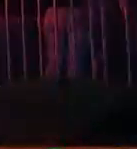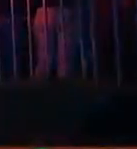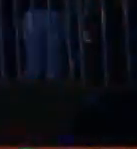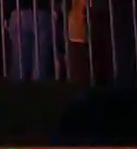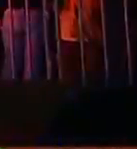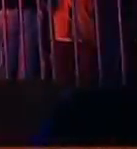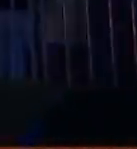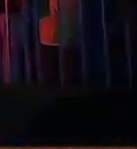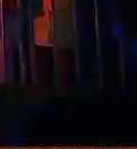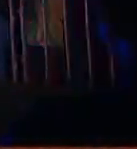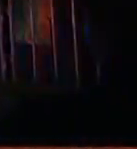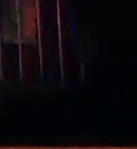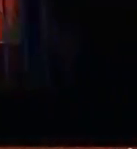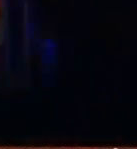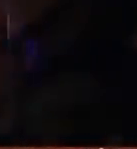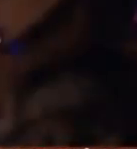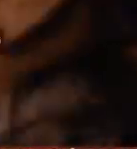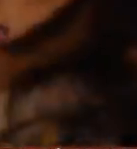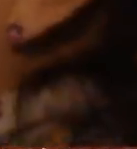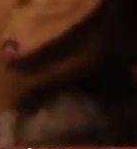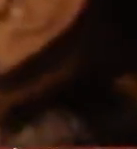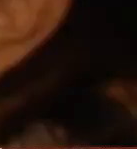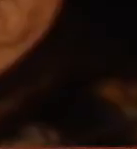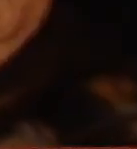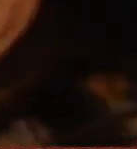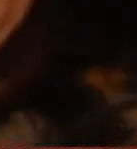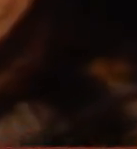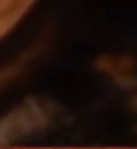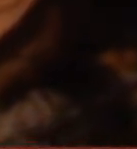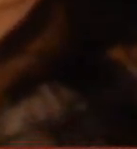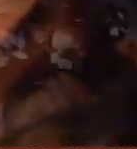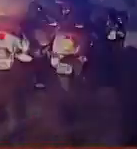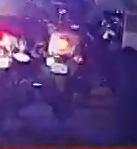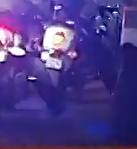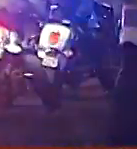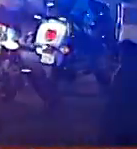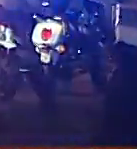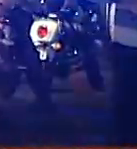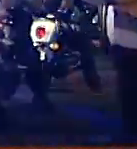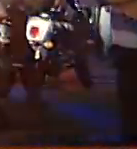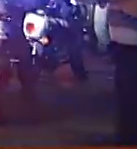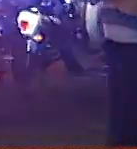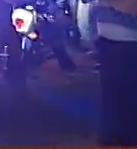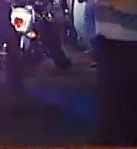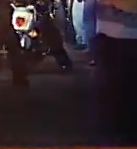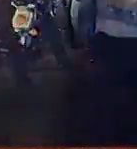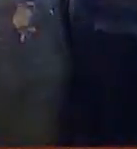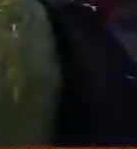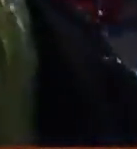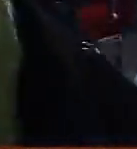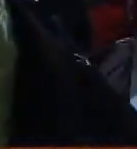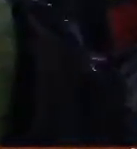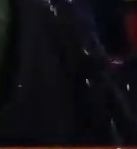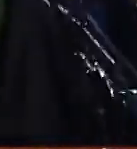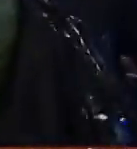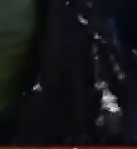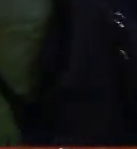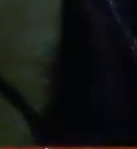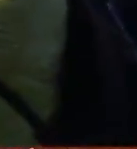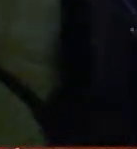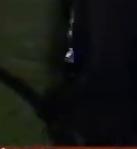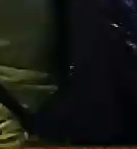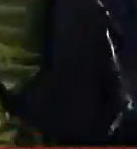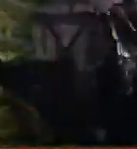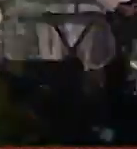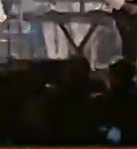las 9:30 de la noche. El público despidió al cantante entre lágrimas y vivas, mientras el concierto en su memoria continuó por una hora